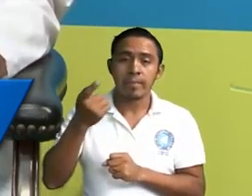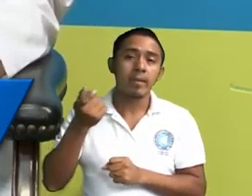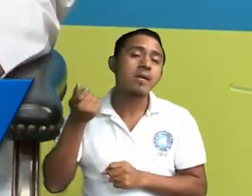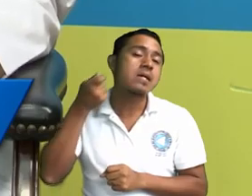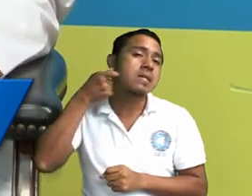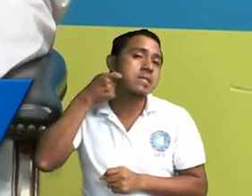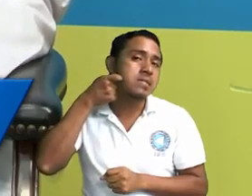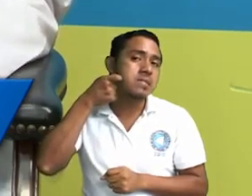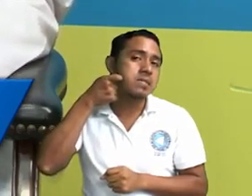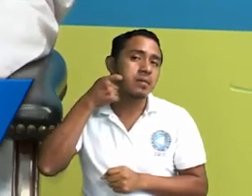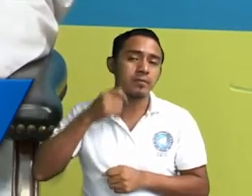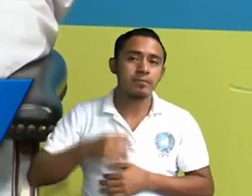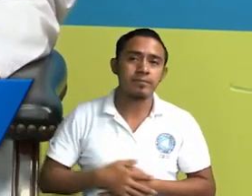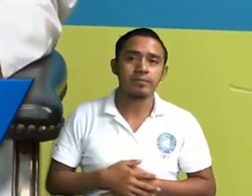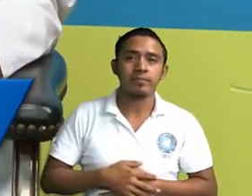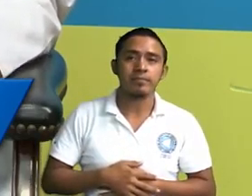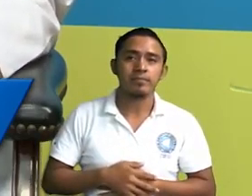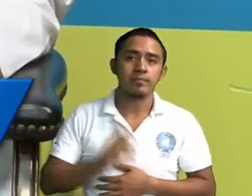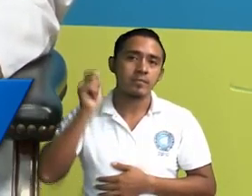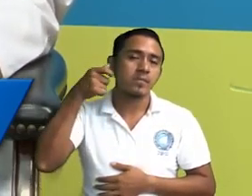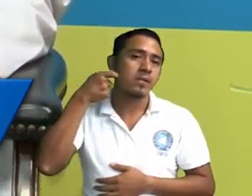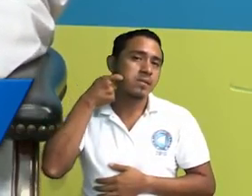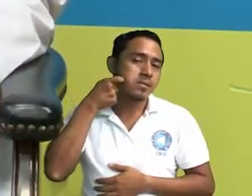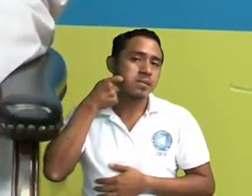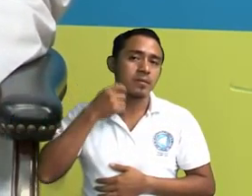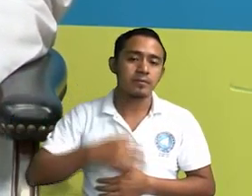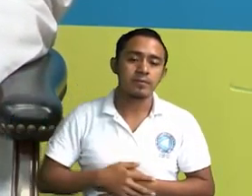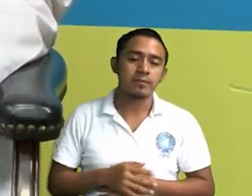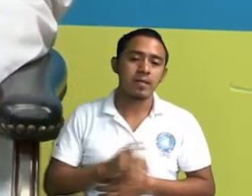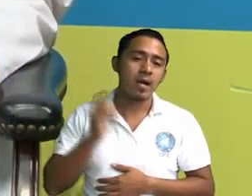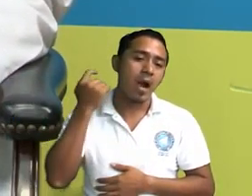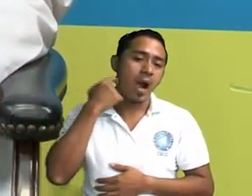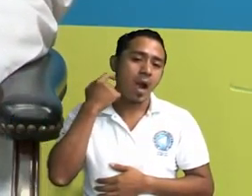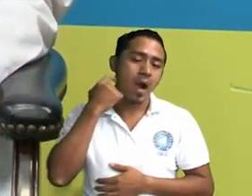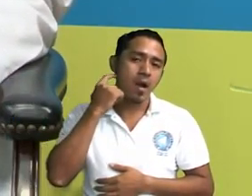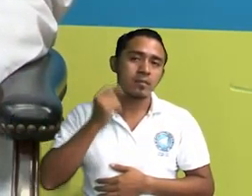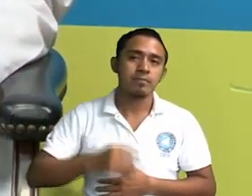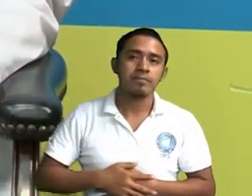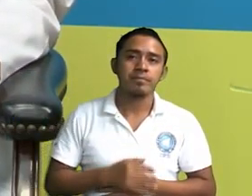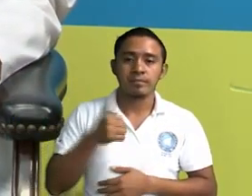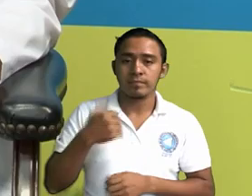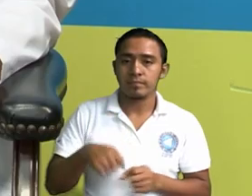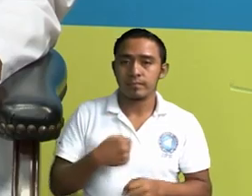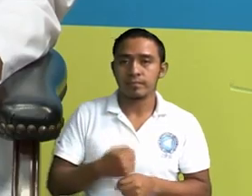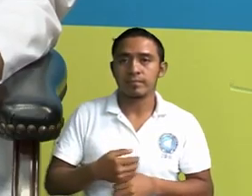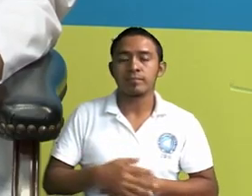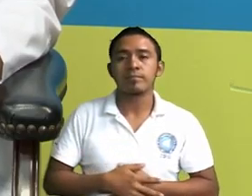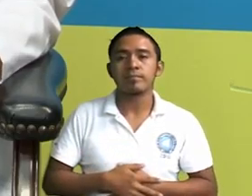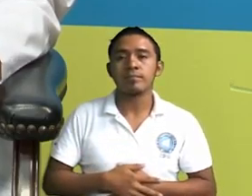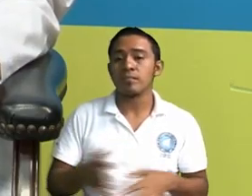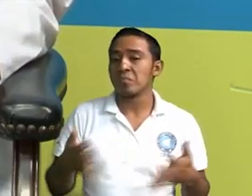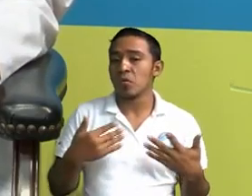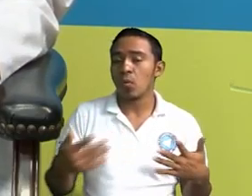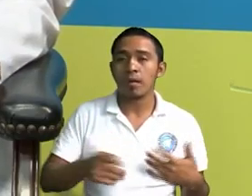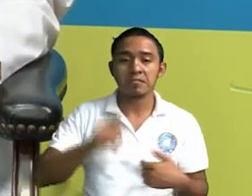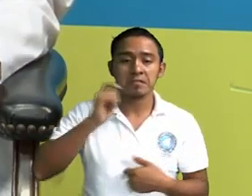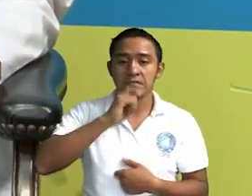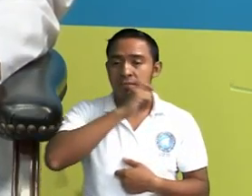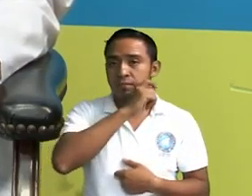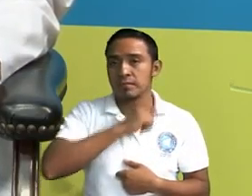del adulto una primera molar permanente que pasa como no hay buen cuidado bucal